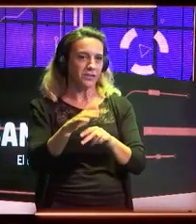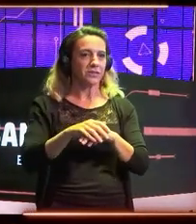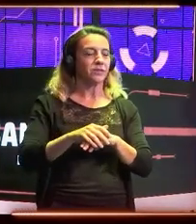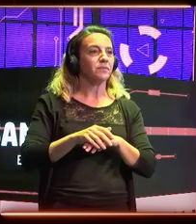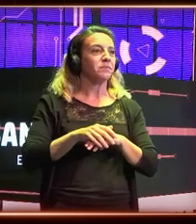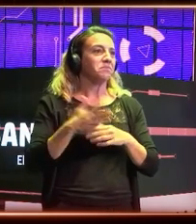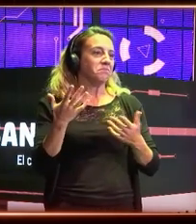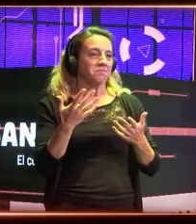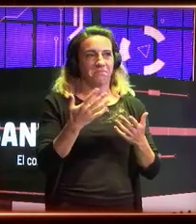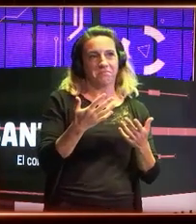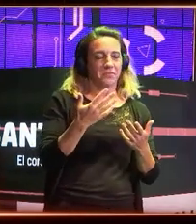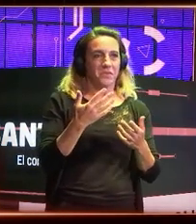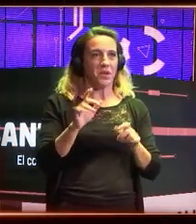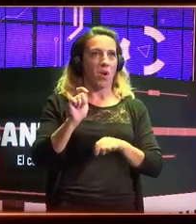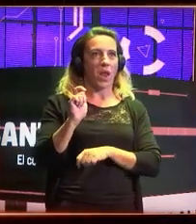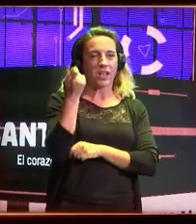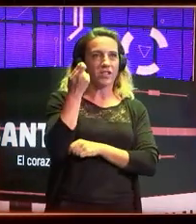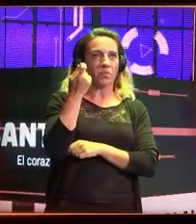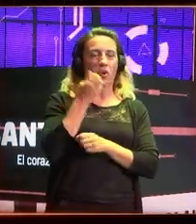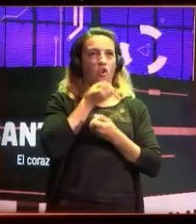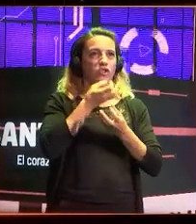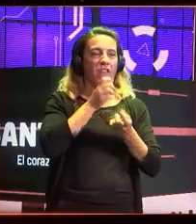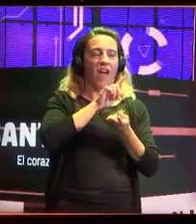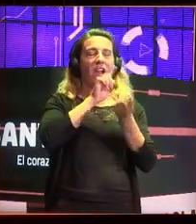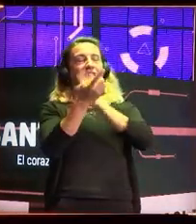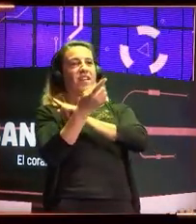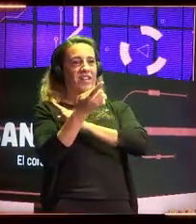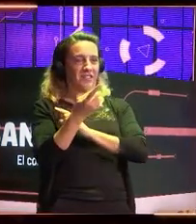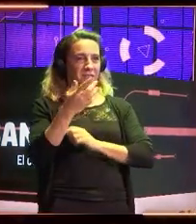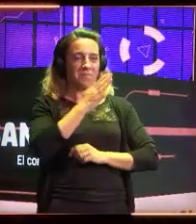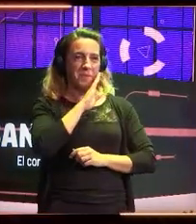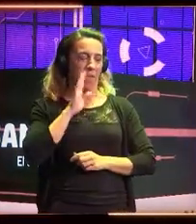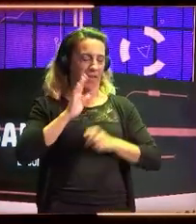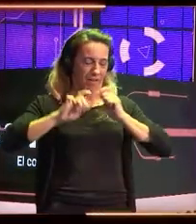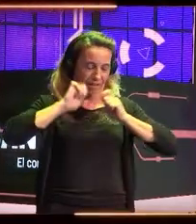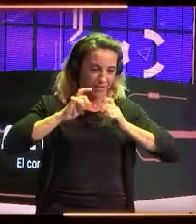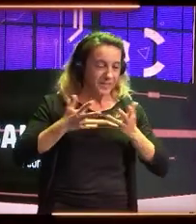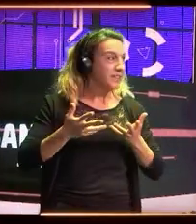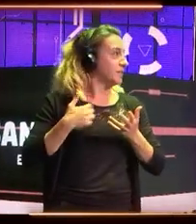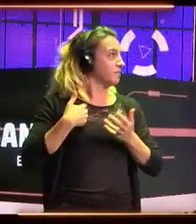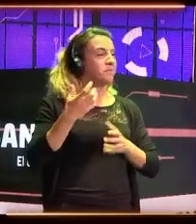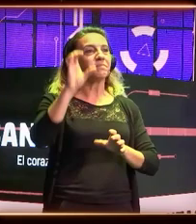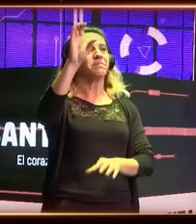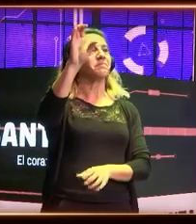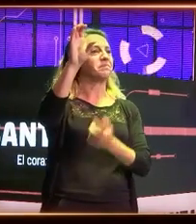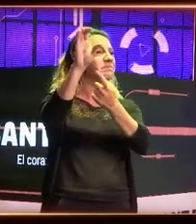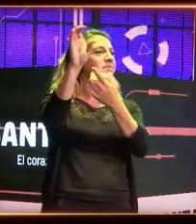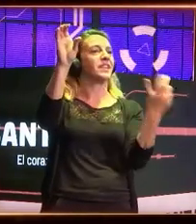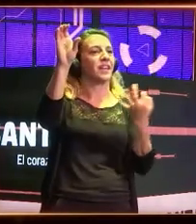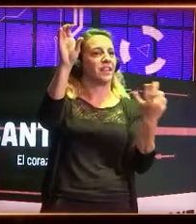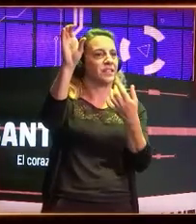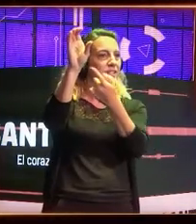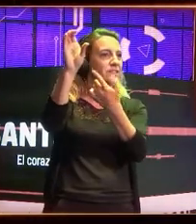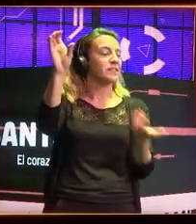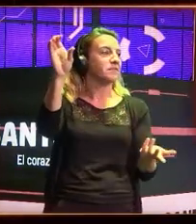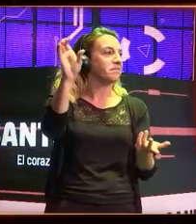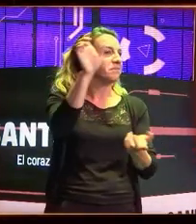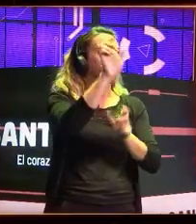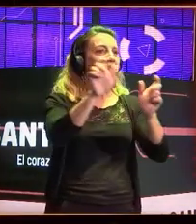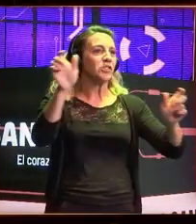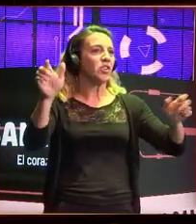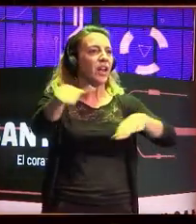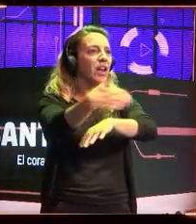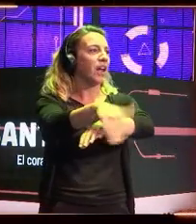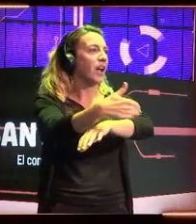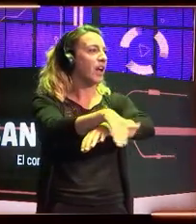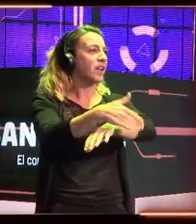una persona de éxito contar al revés mi madre se echa llorar pero bueno e mira lo que trgo aquí esto Qué es la gente la gente de la